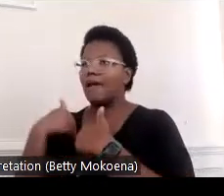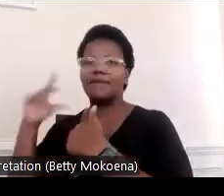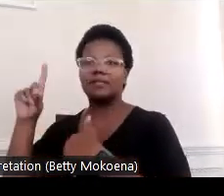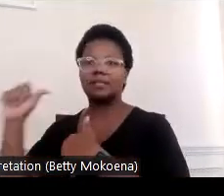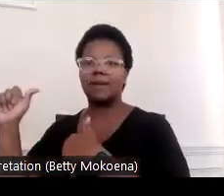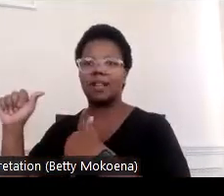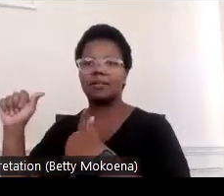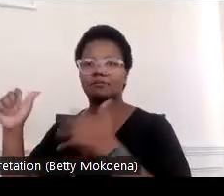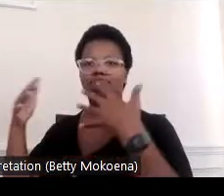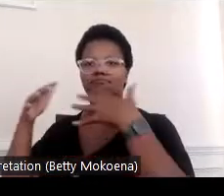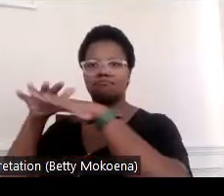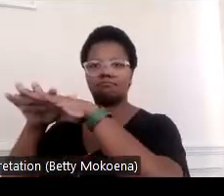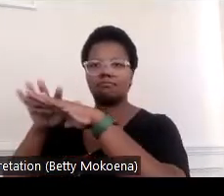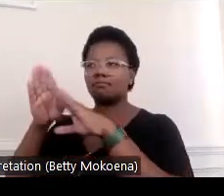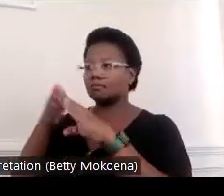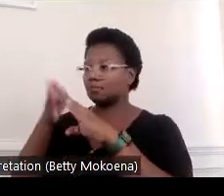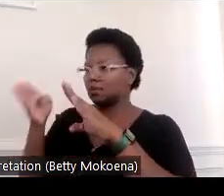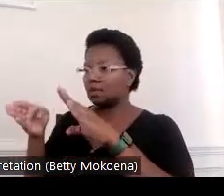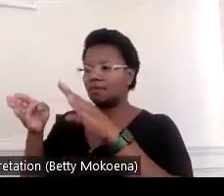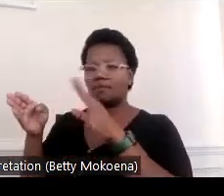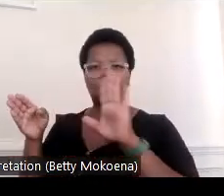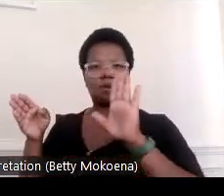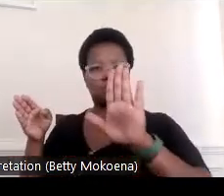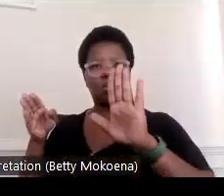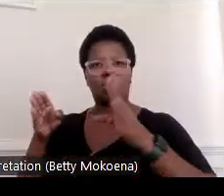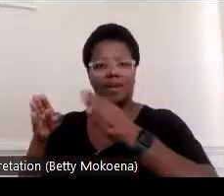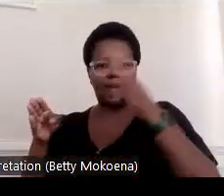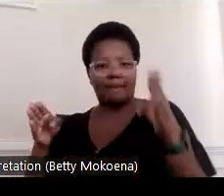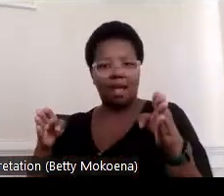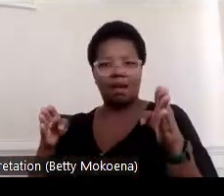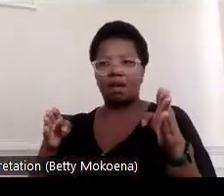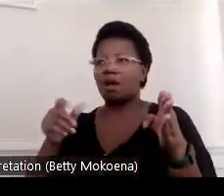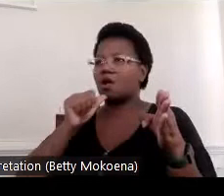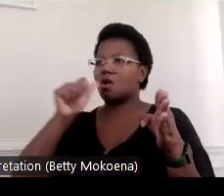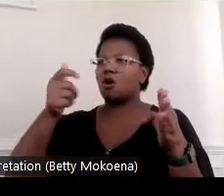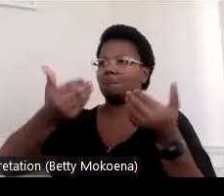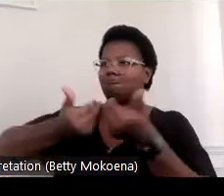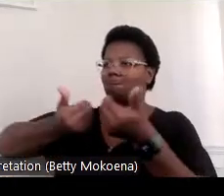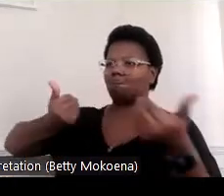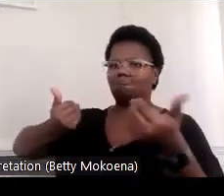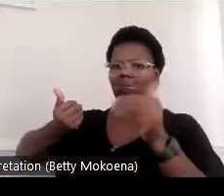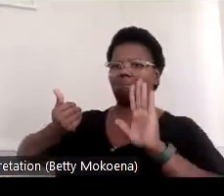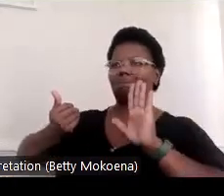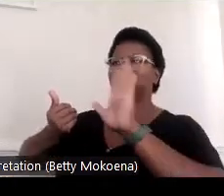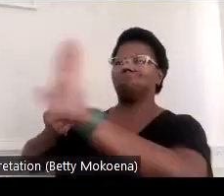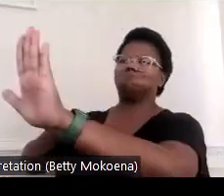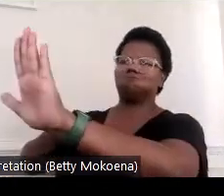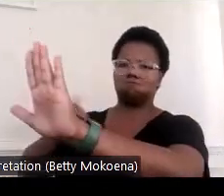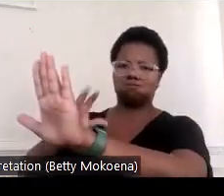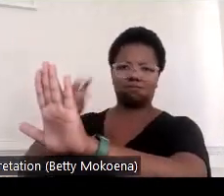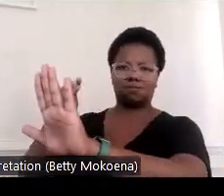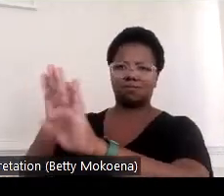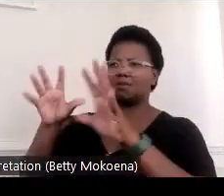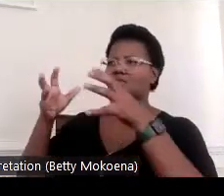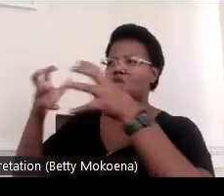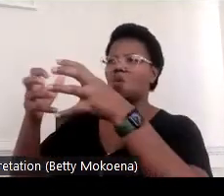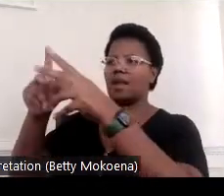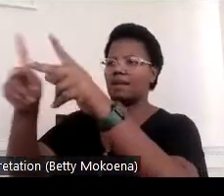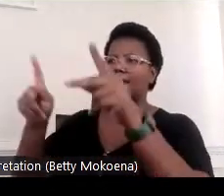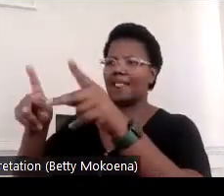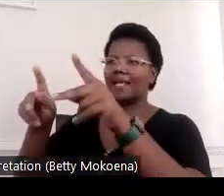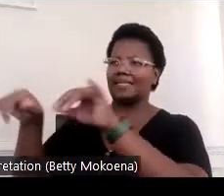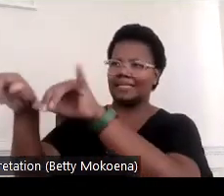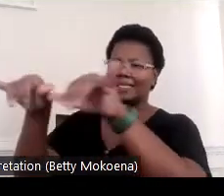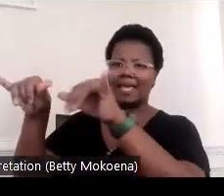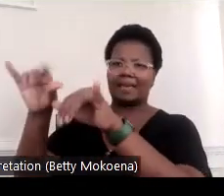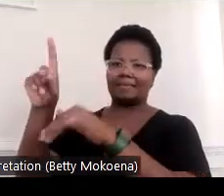discapacidades Así que personas con discapacidades Debería ser su vecinos deberían ser mi vecino no deberían ser